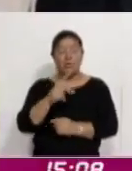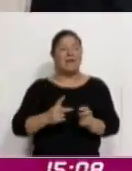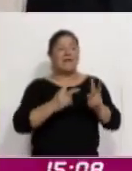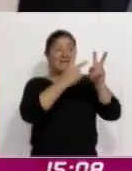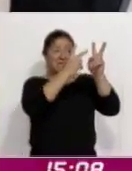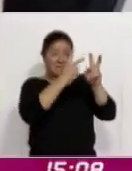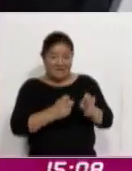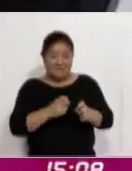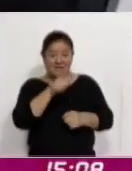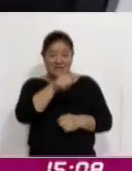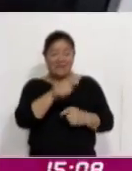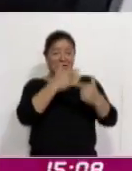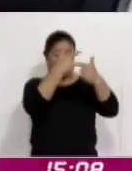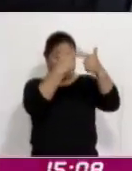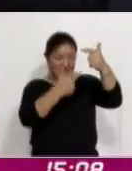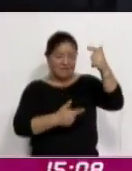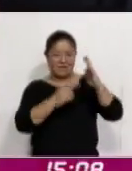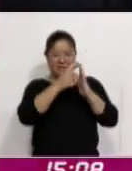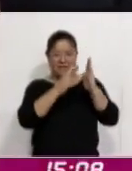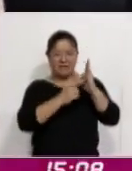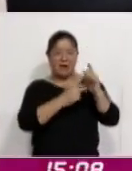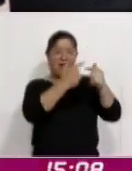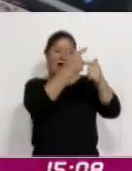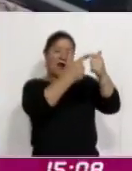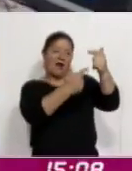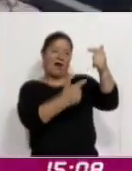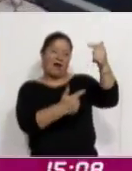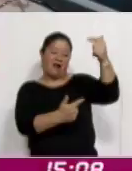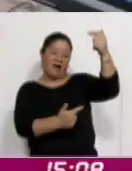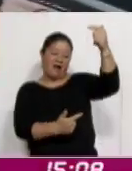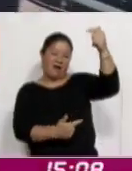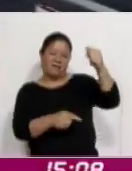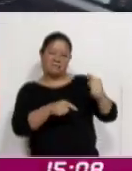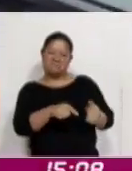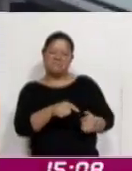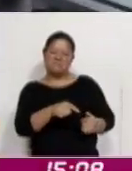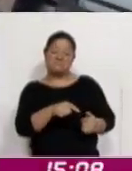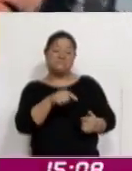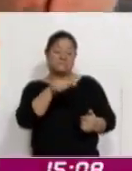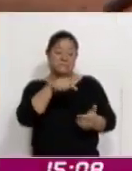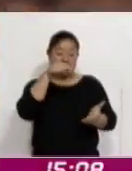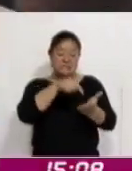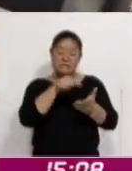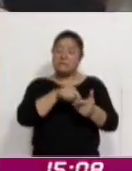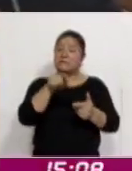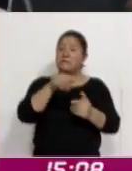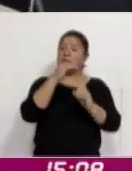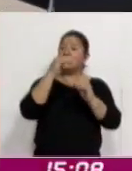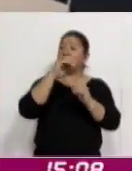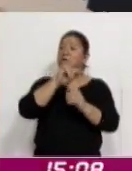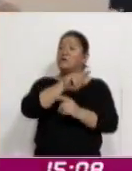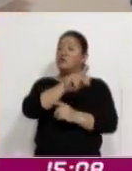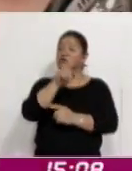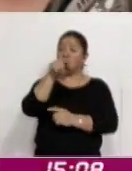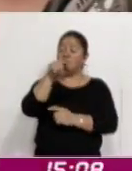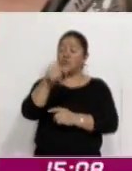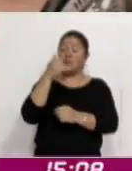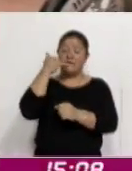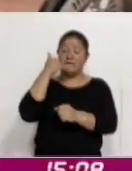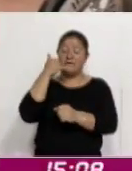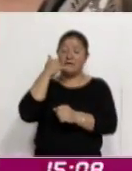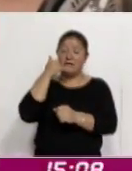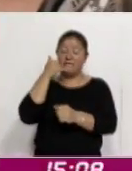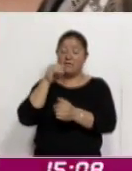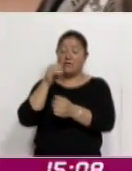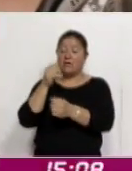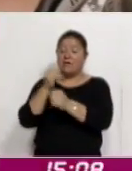términos y condiciones, el usuario de acceso a sus contactos, galería de imágenes y toda la información almacenada